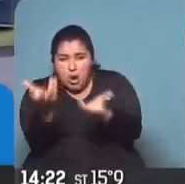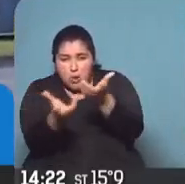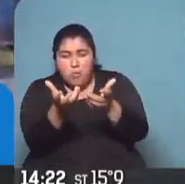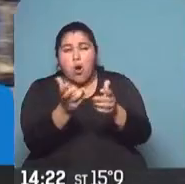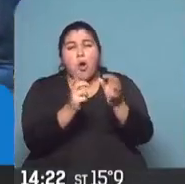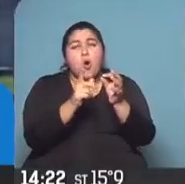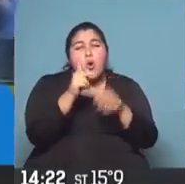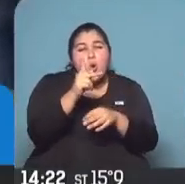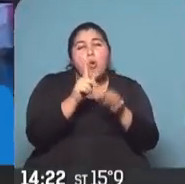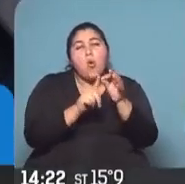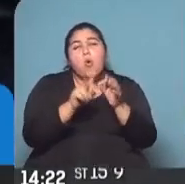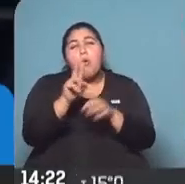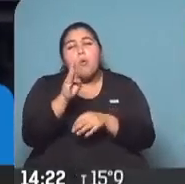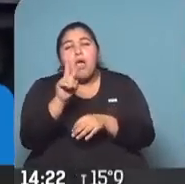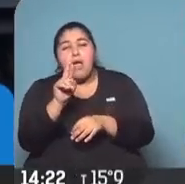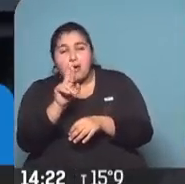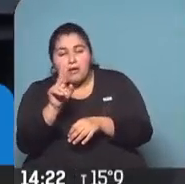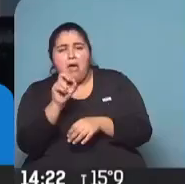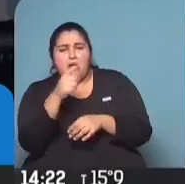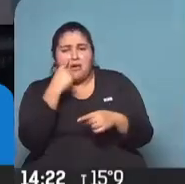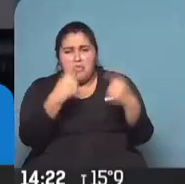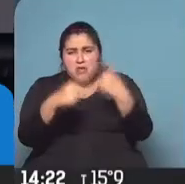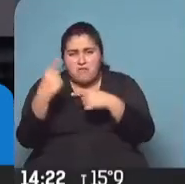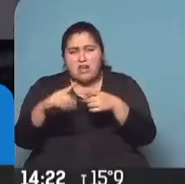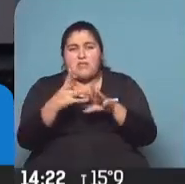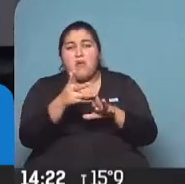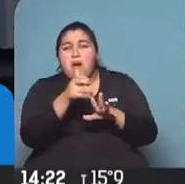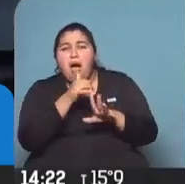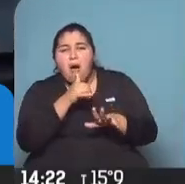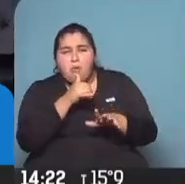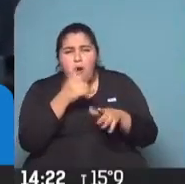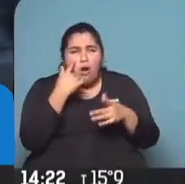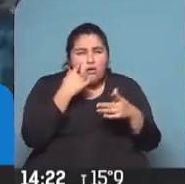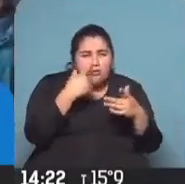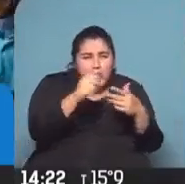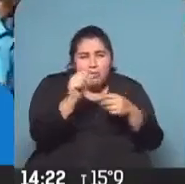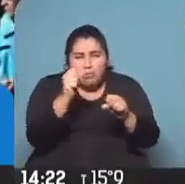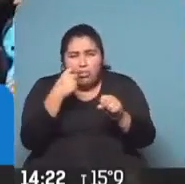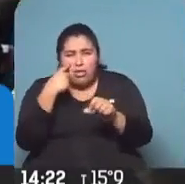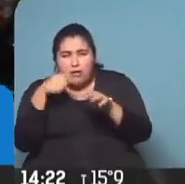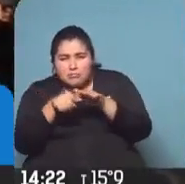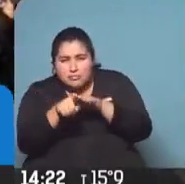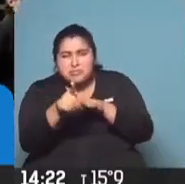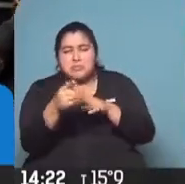un sistema de baneo que le permite forjar un sobre hasta cuatro metros me proporcionan